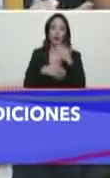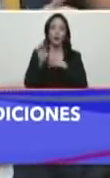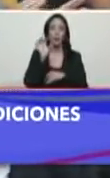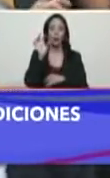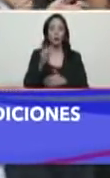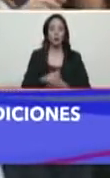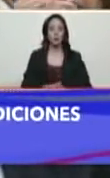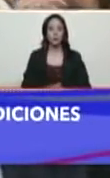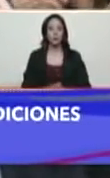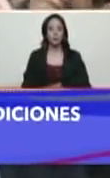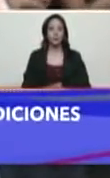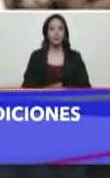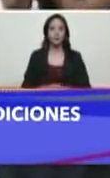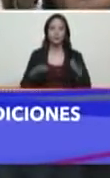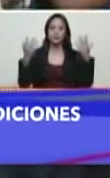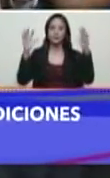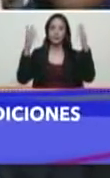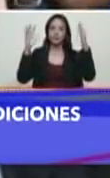país.